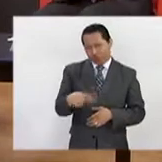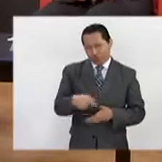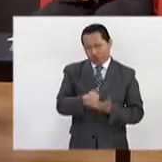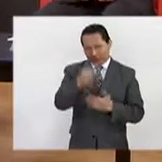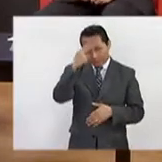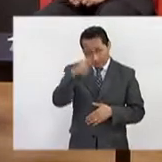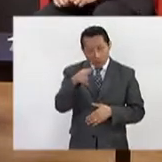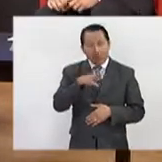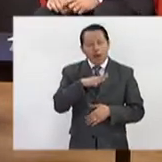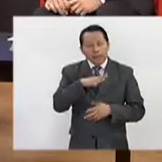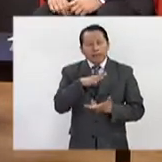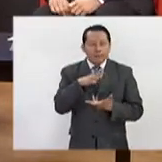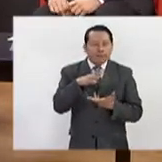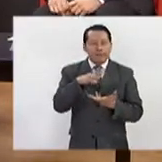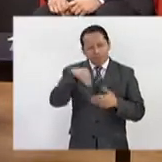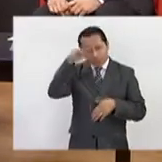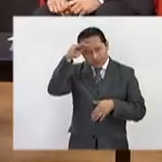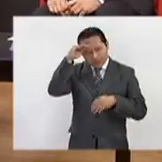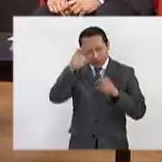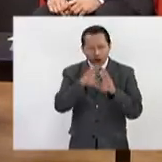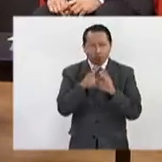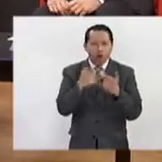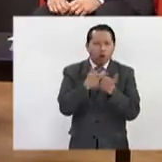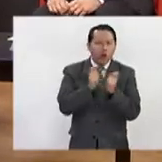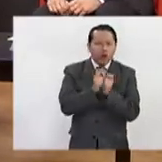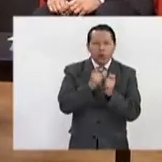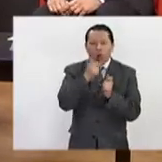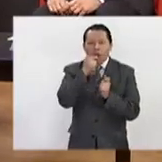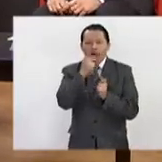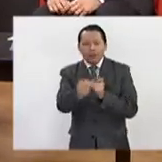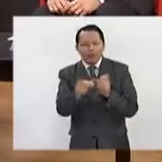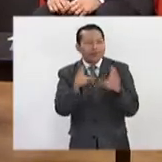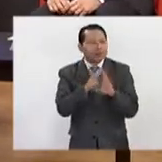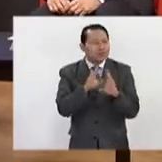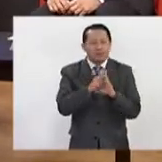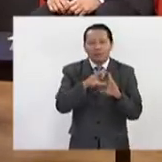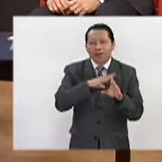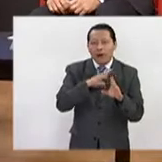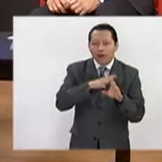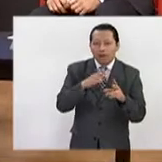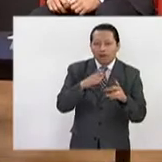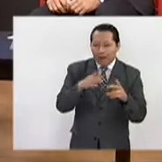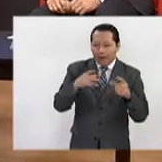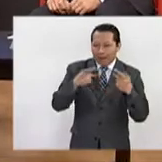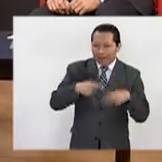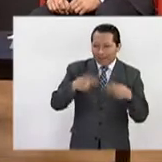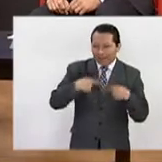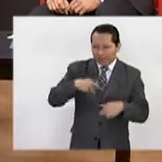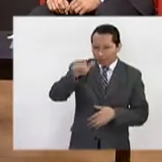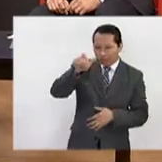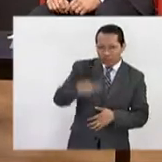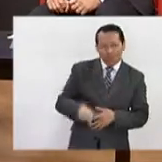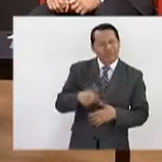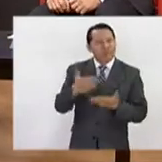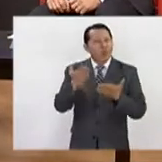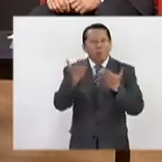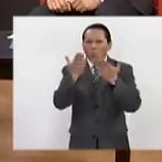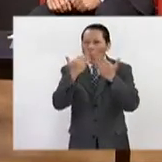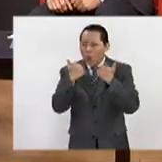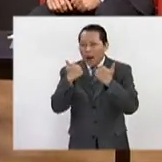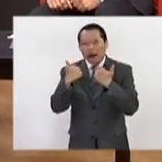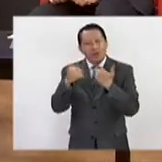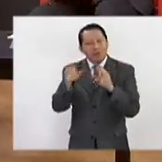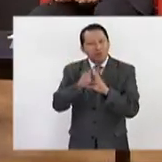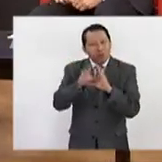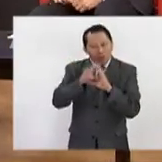al respecto porque hay quienes dicen o hay grupos que dicen, bueno, determinadas personas no tienen formación, no saben